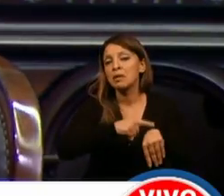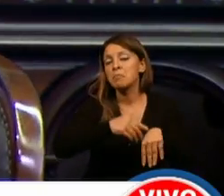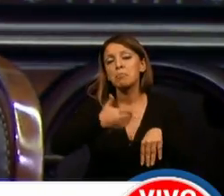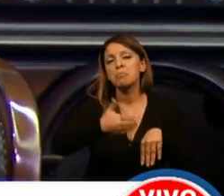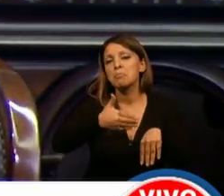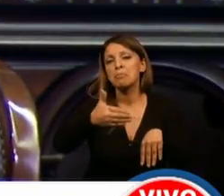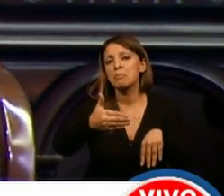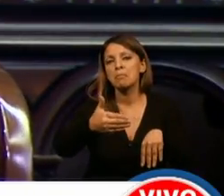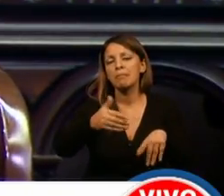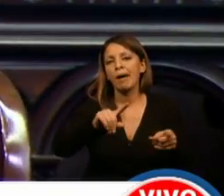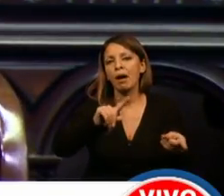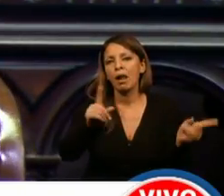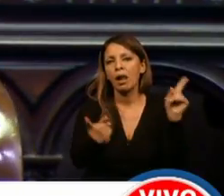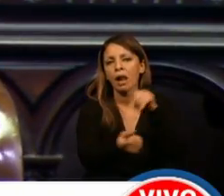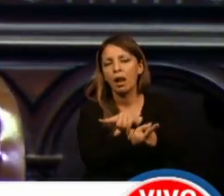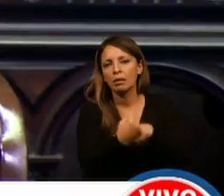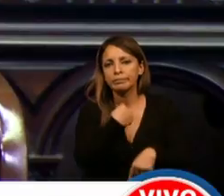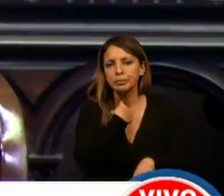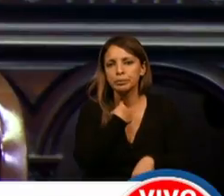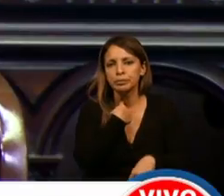genera el efecto contrario